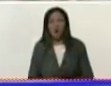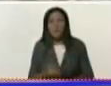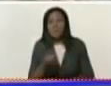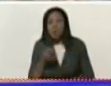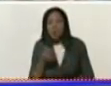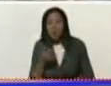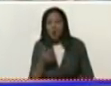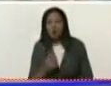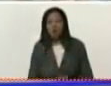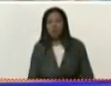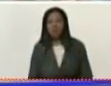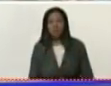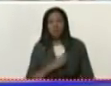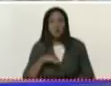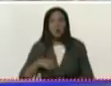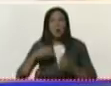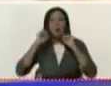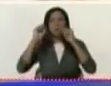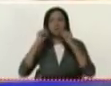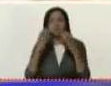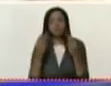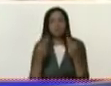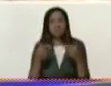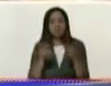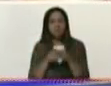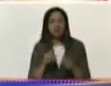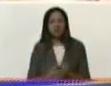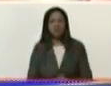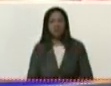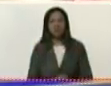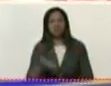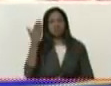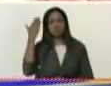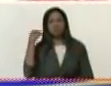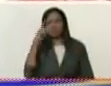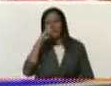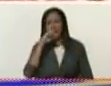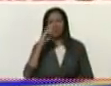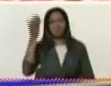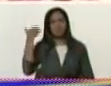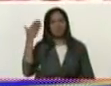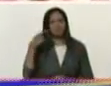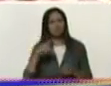Con poco hemos logrado mucho. En el pasado, en los años pasados,